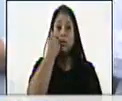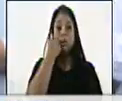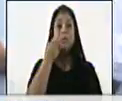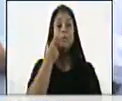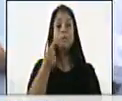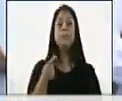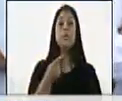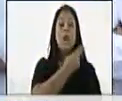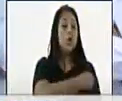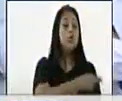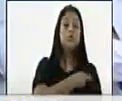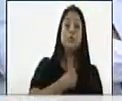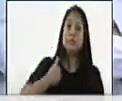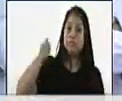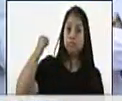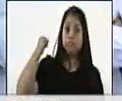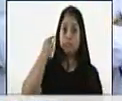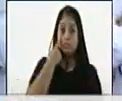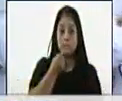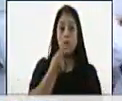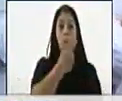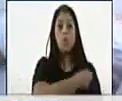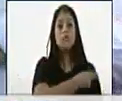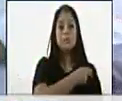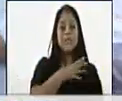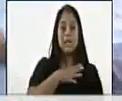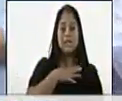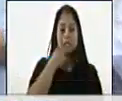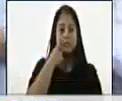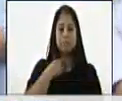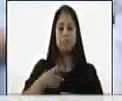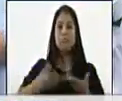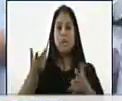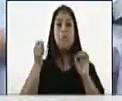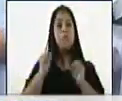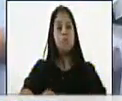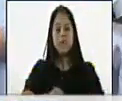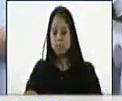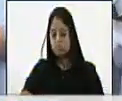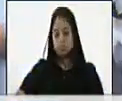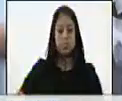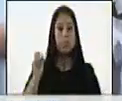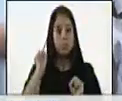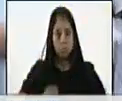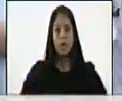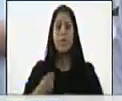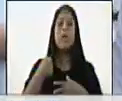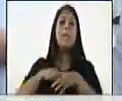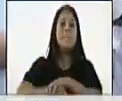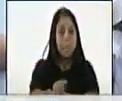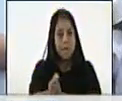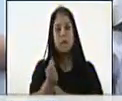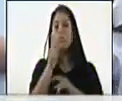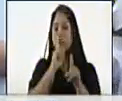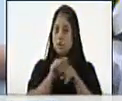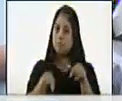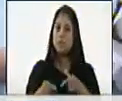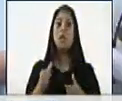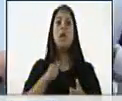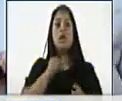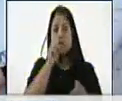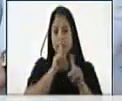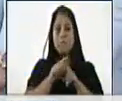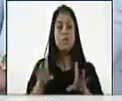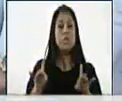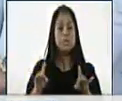tiene 2 salas de quirófano, tiene labor de partos, tiene la posibilidad de atender 2 partos a la vez, 2 cirugías a la vez, tiene